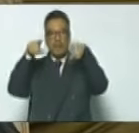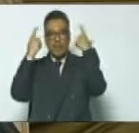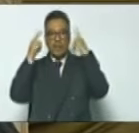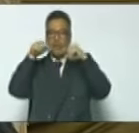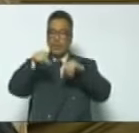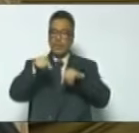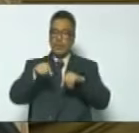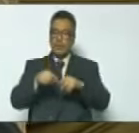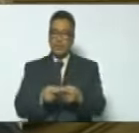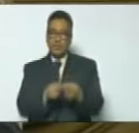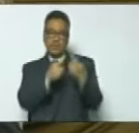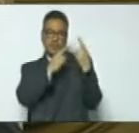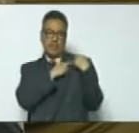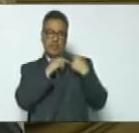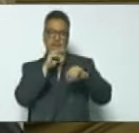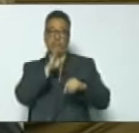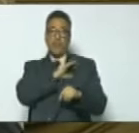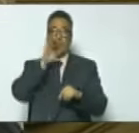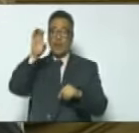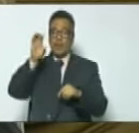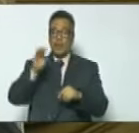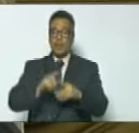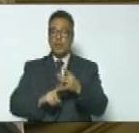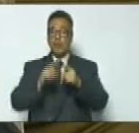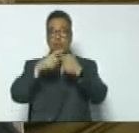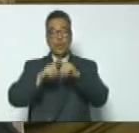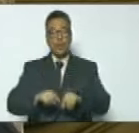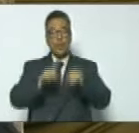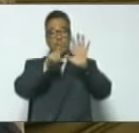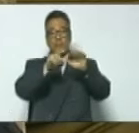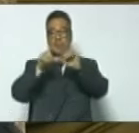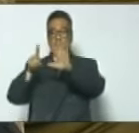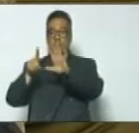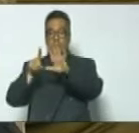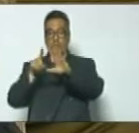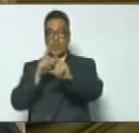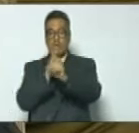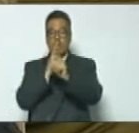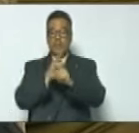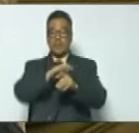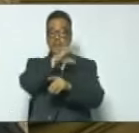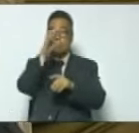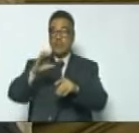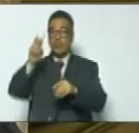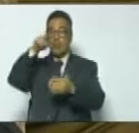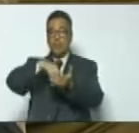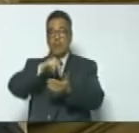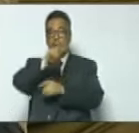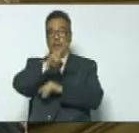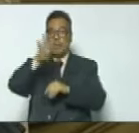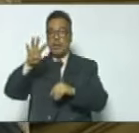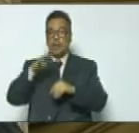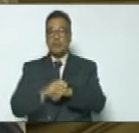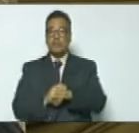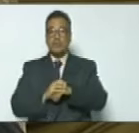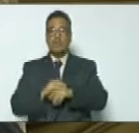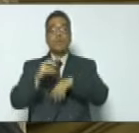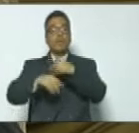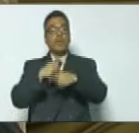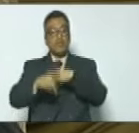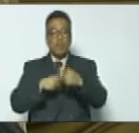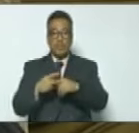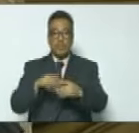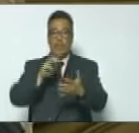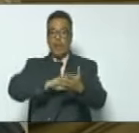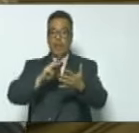de la Guaira representaron al país en la edición número 66 de la Serie del Caribe 2024, desarrollada en la ciudad